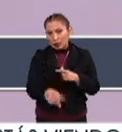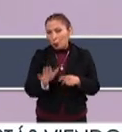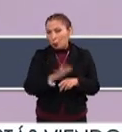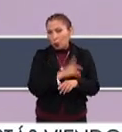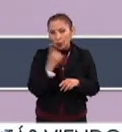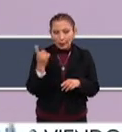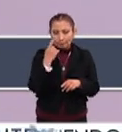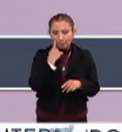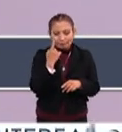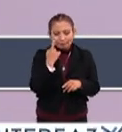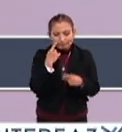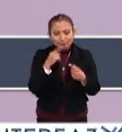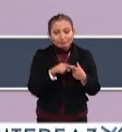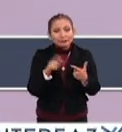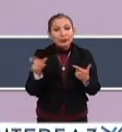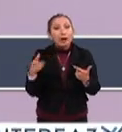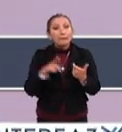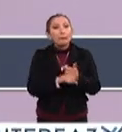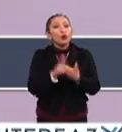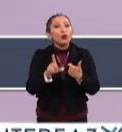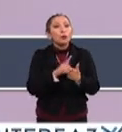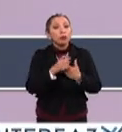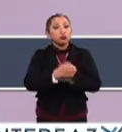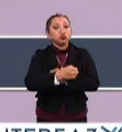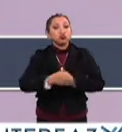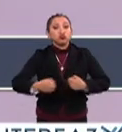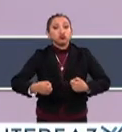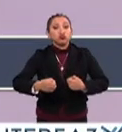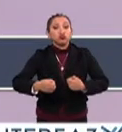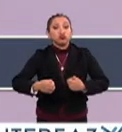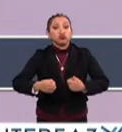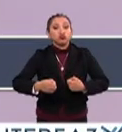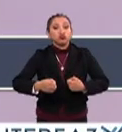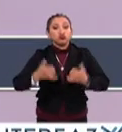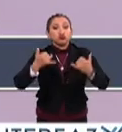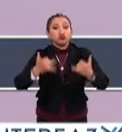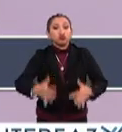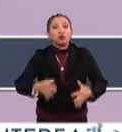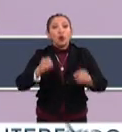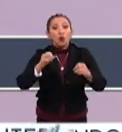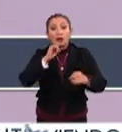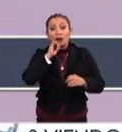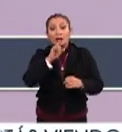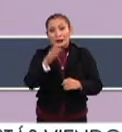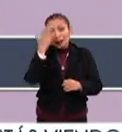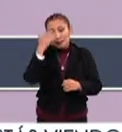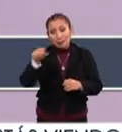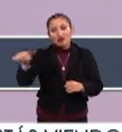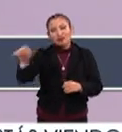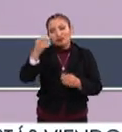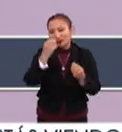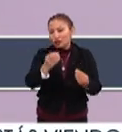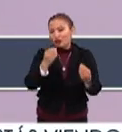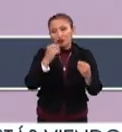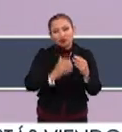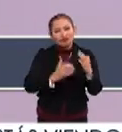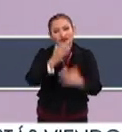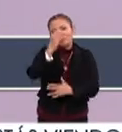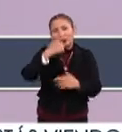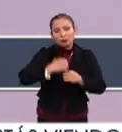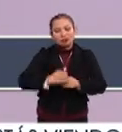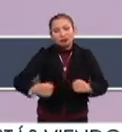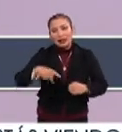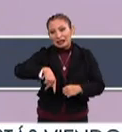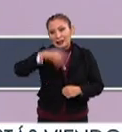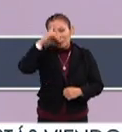riesgo sería el problema de obesidad, ¿no? Sobrepeso o obesidad, que también sabemos que tenemos una alta prevalencia en